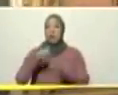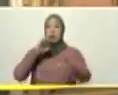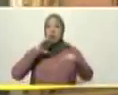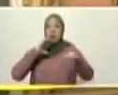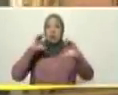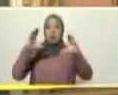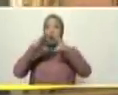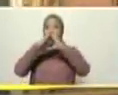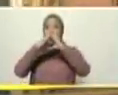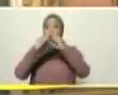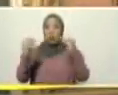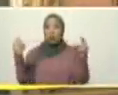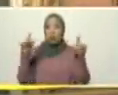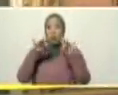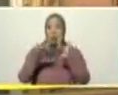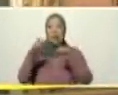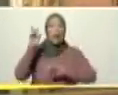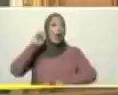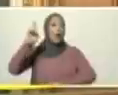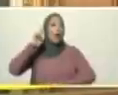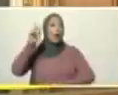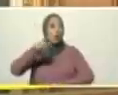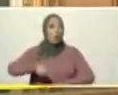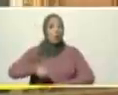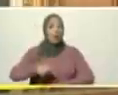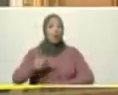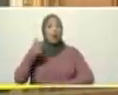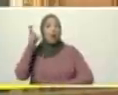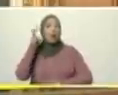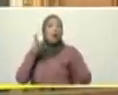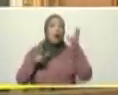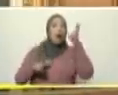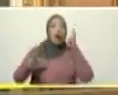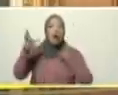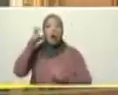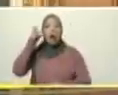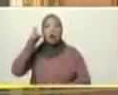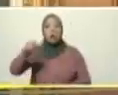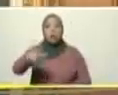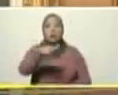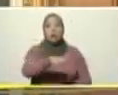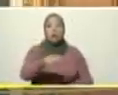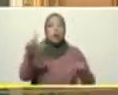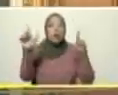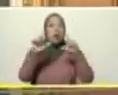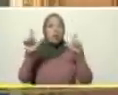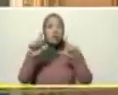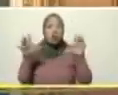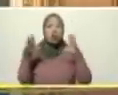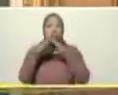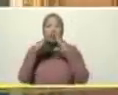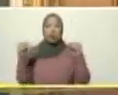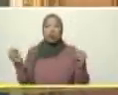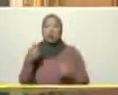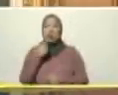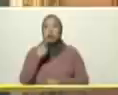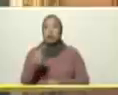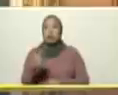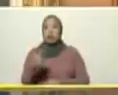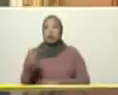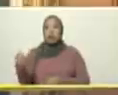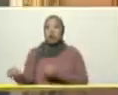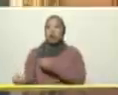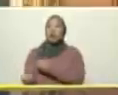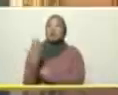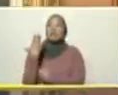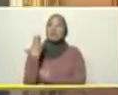estaban todos pegados y las radios, Isaías hizo un giro repentino y dijo que había recibido